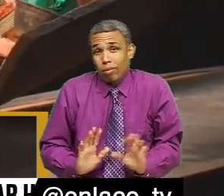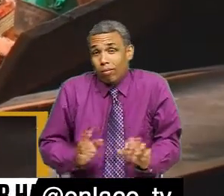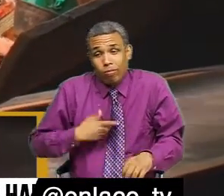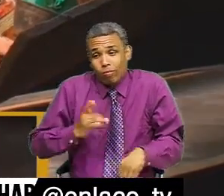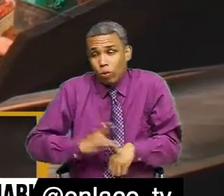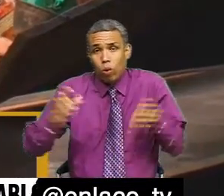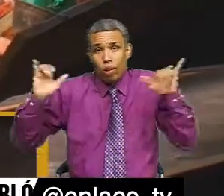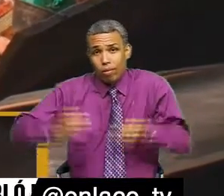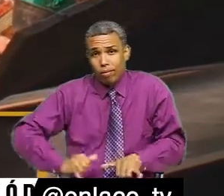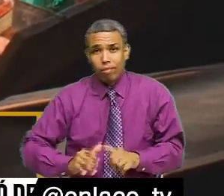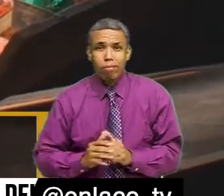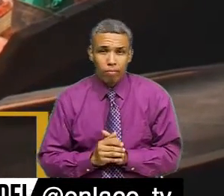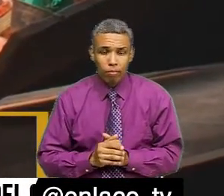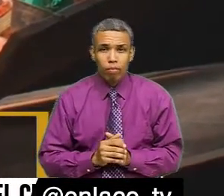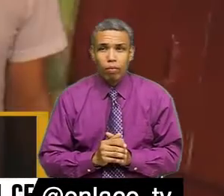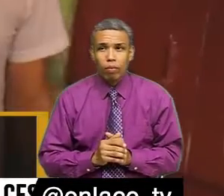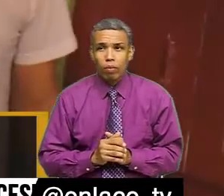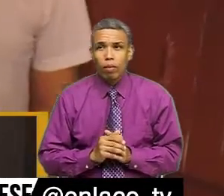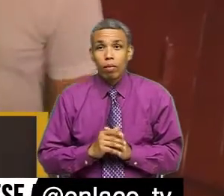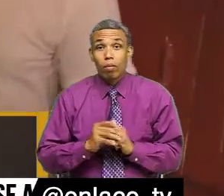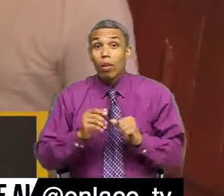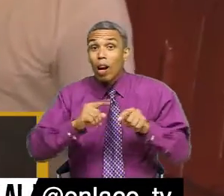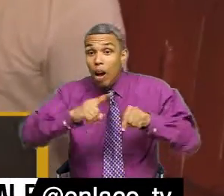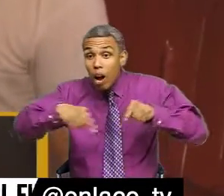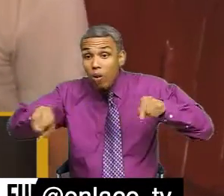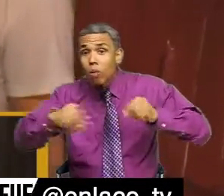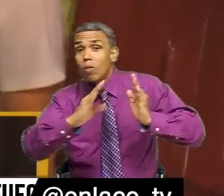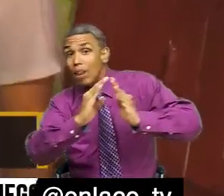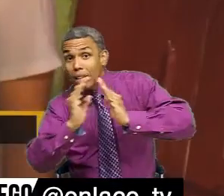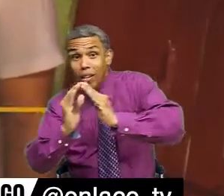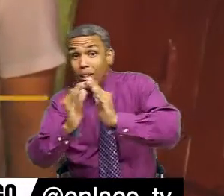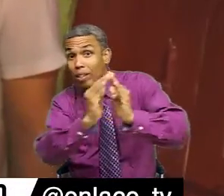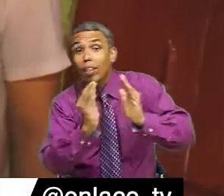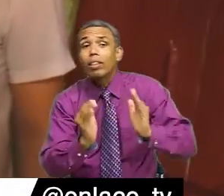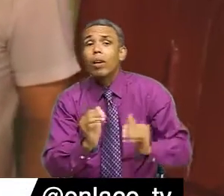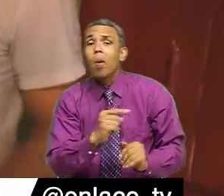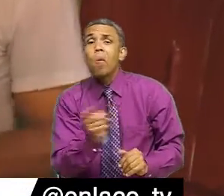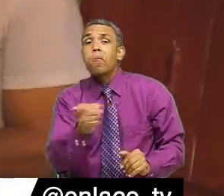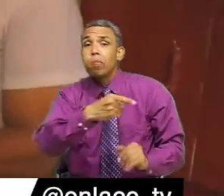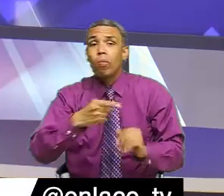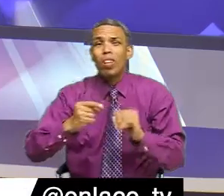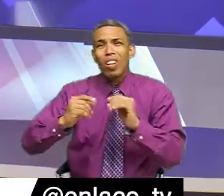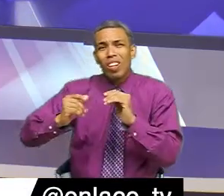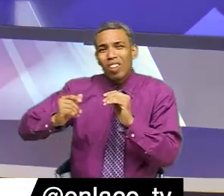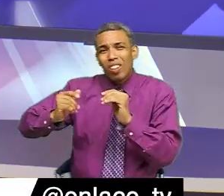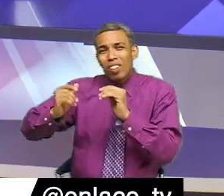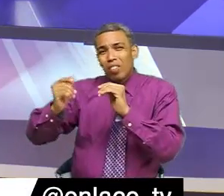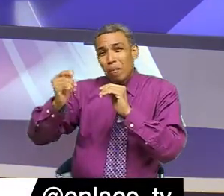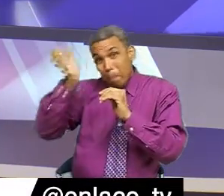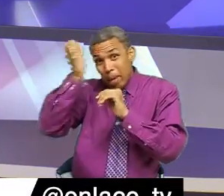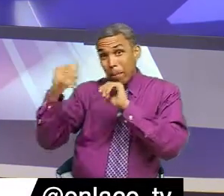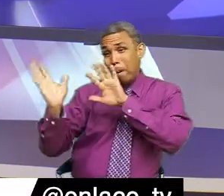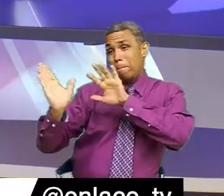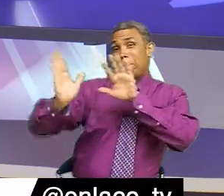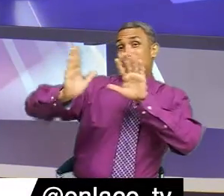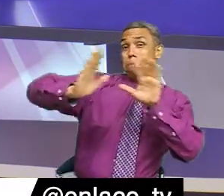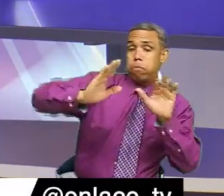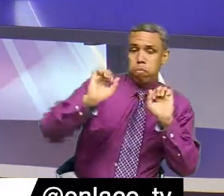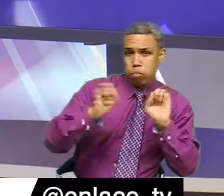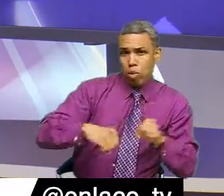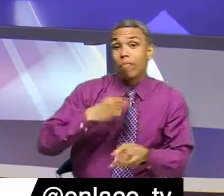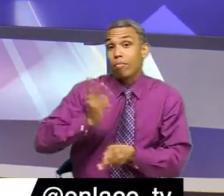estas son más las viviendas que se ven en riesgo de que caiga otra parte del muro de la Escuela La Victoria. Y precisamente, según